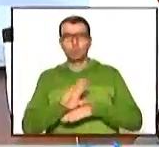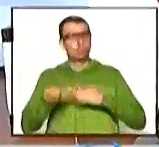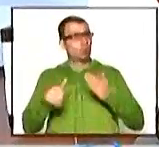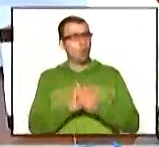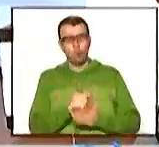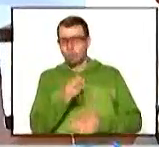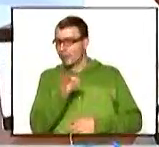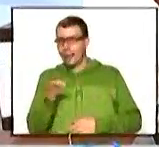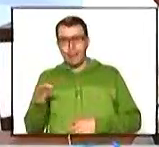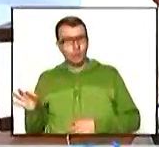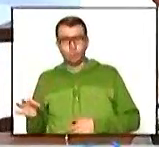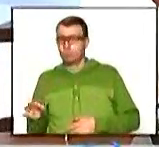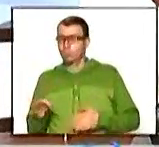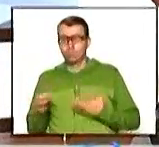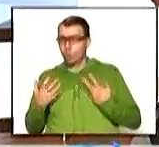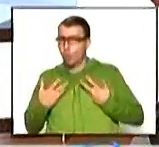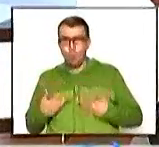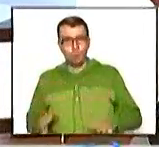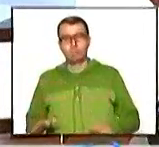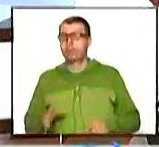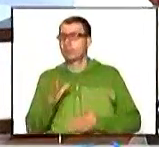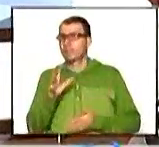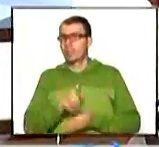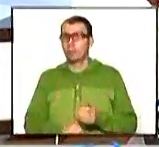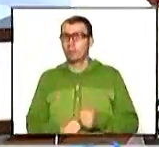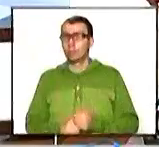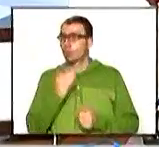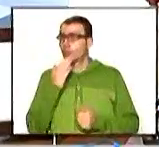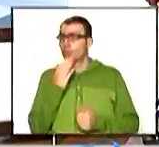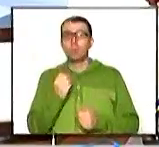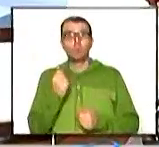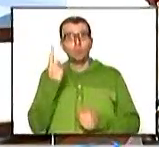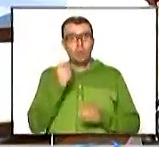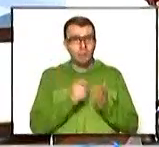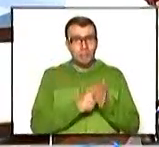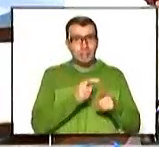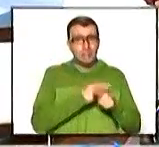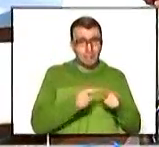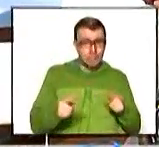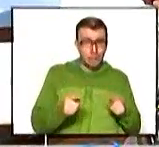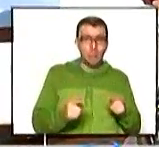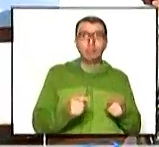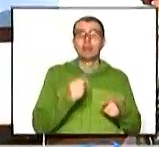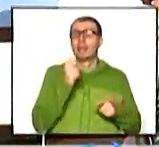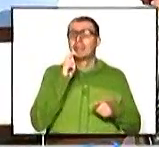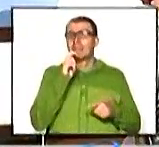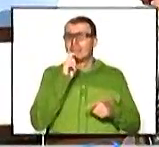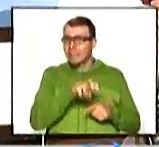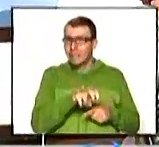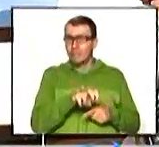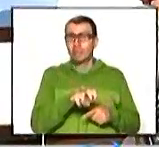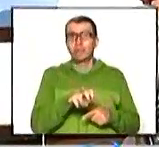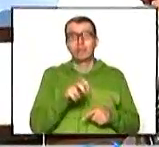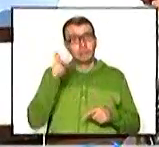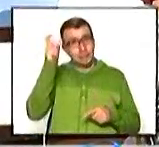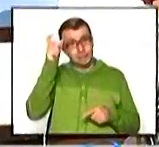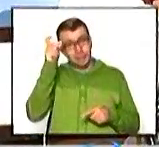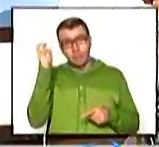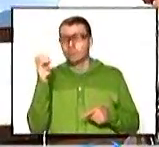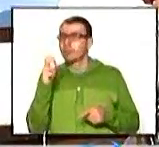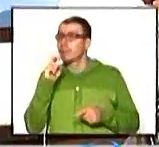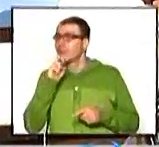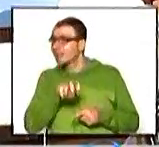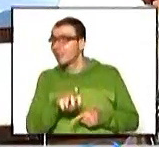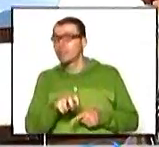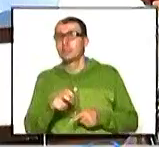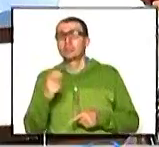granos, pero me incluyeron una vez a la semana carne de cerdo y carne de res, y yo eso no lo puedo comer porque me duelen las